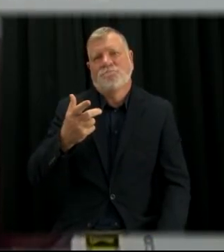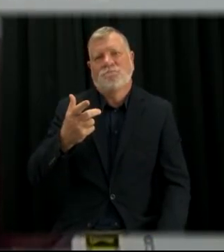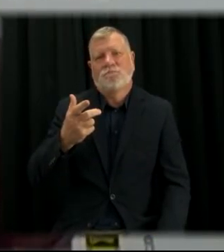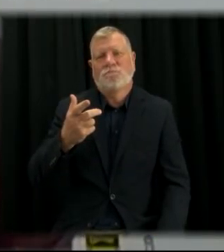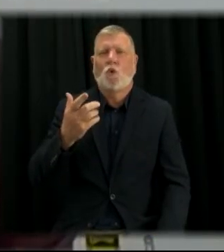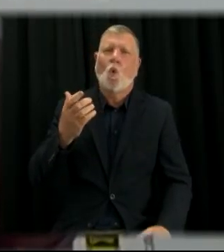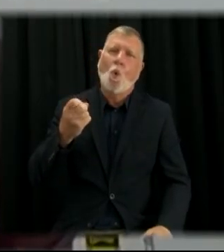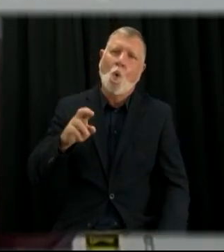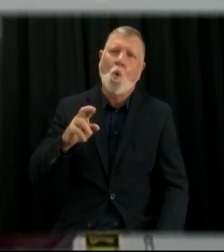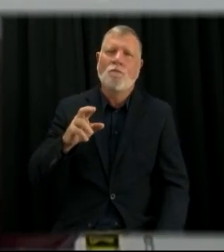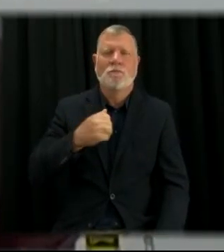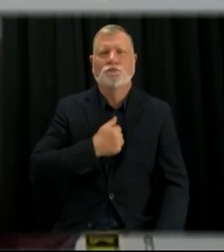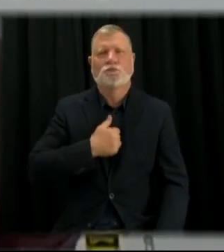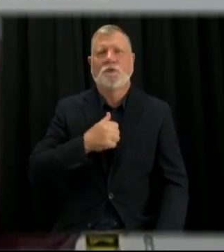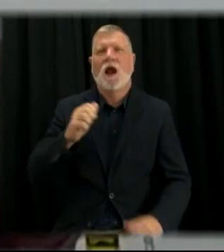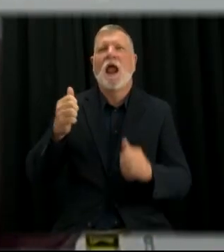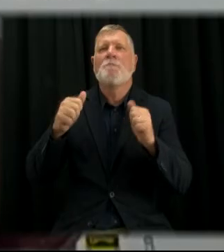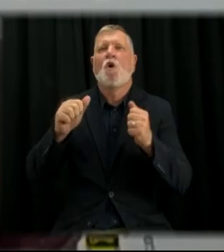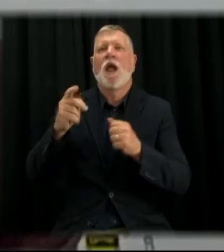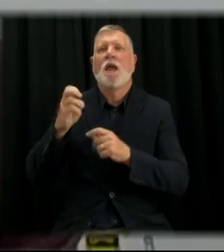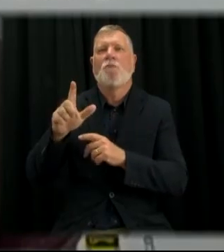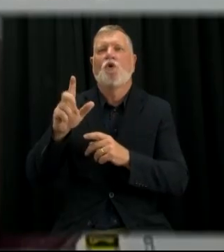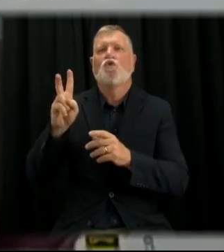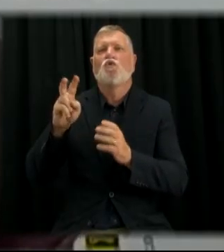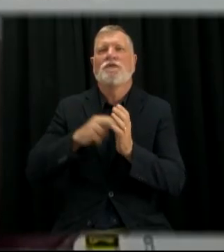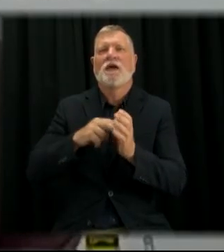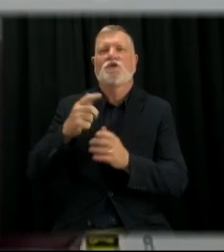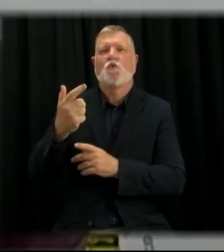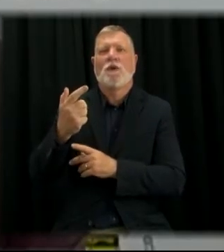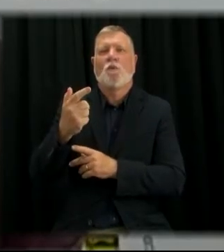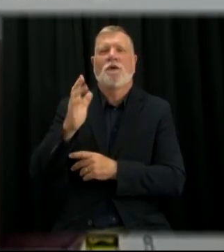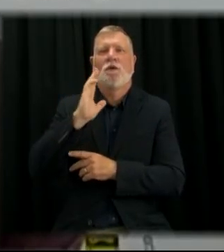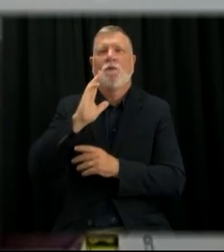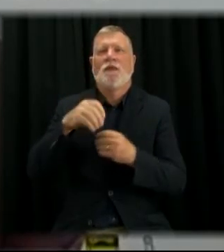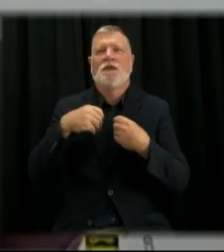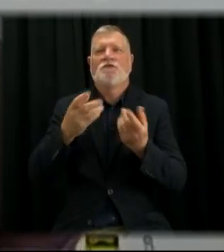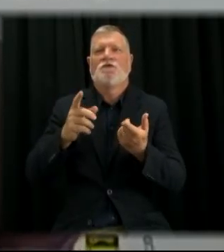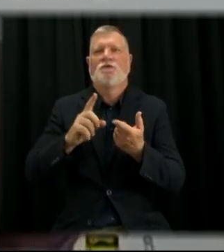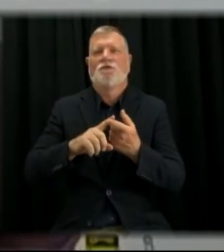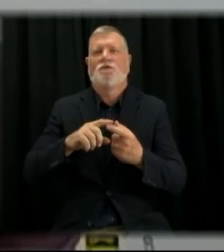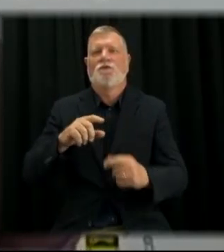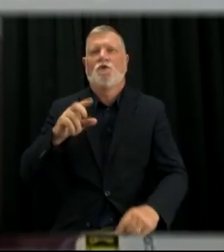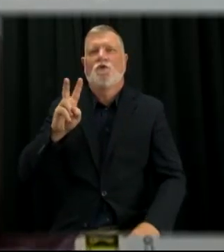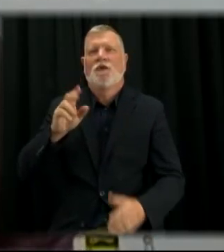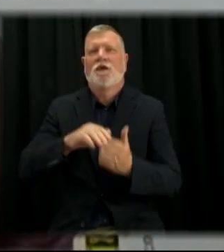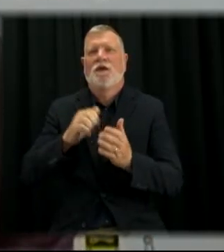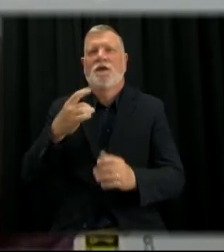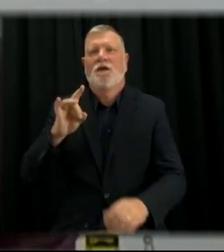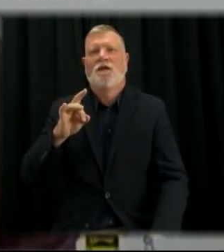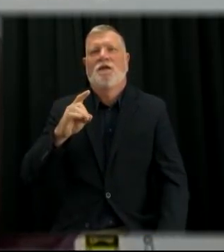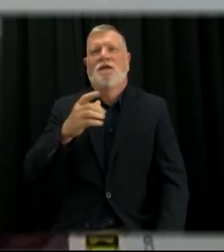enero, disculpe, de abril 2021, se emitirá